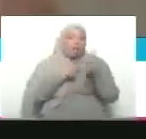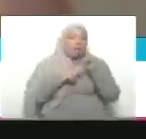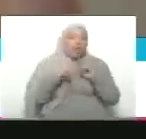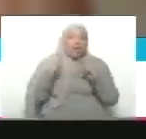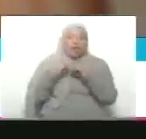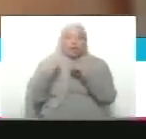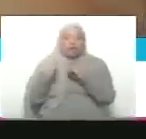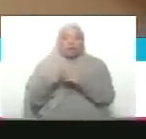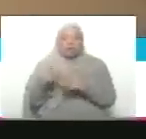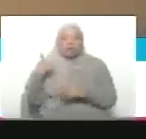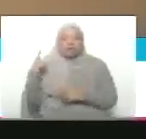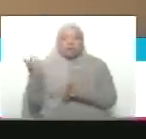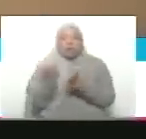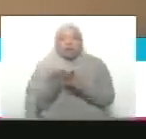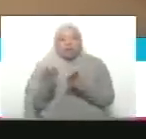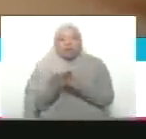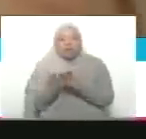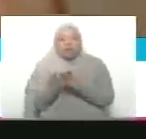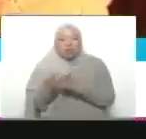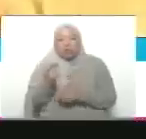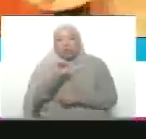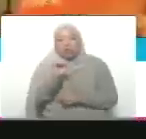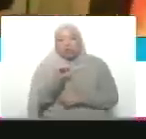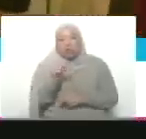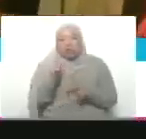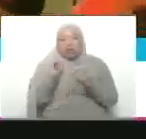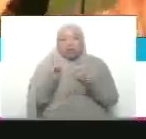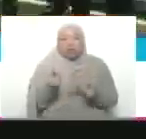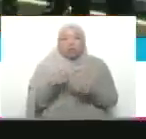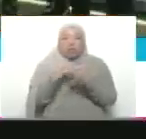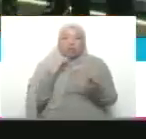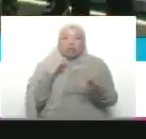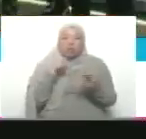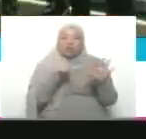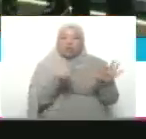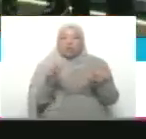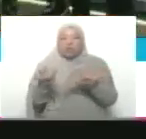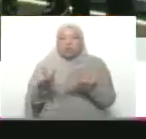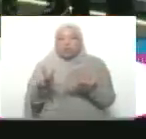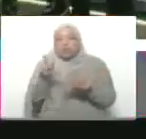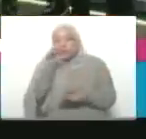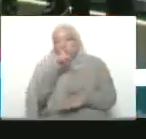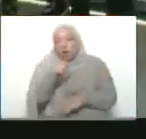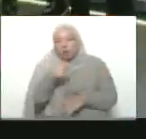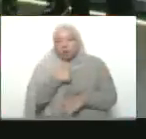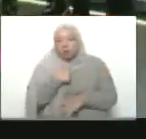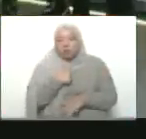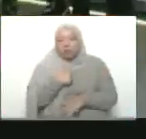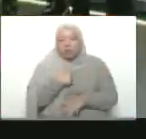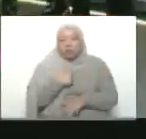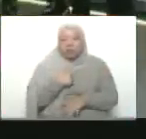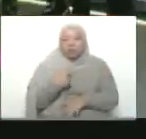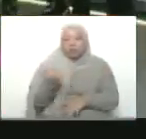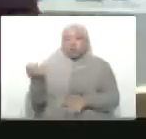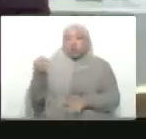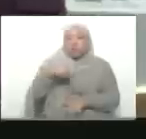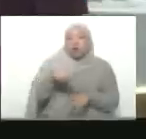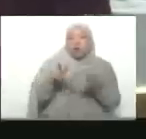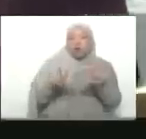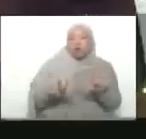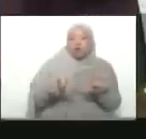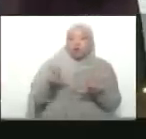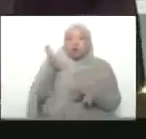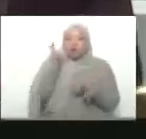iba para escuela y estaba escuchando en el en el camino a la tú 68 en este momento pero ah llevas ocho porque mi generación